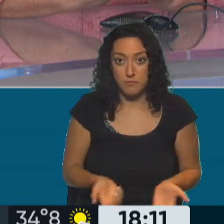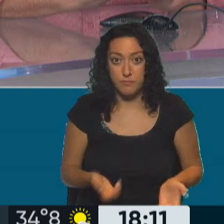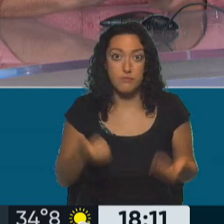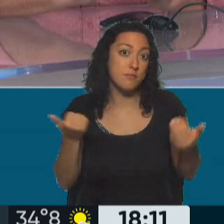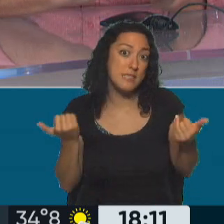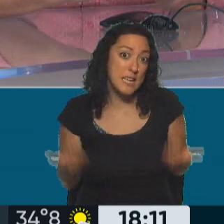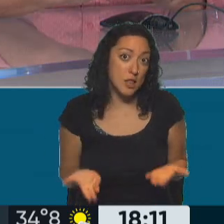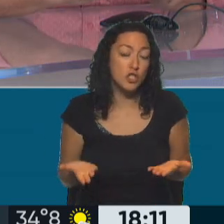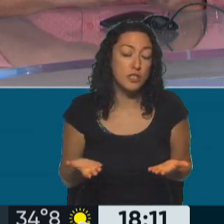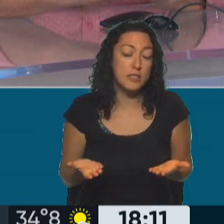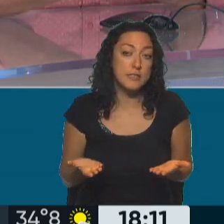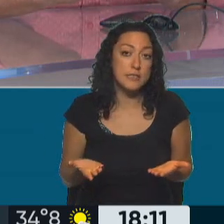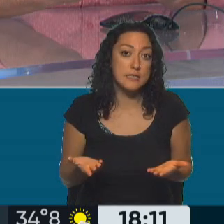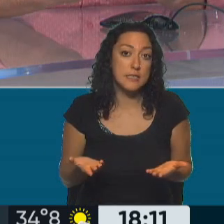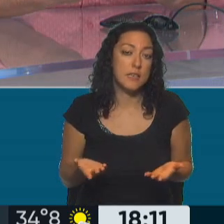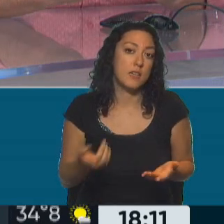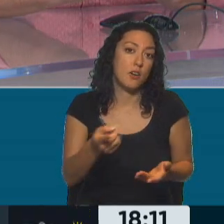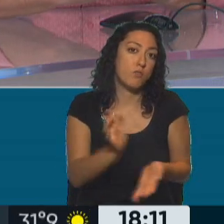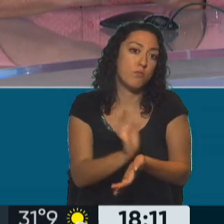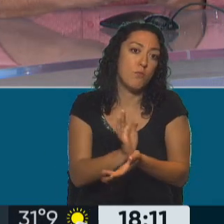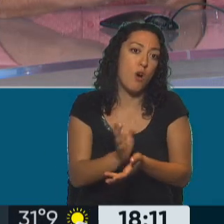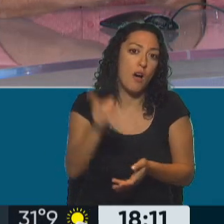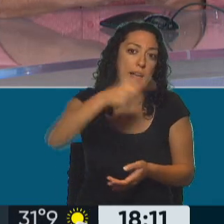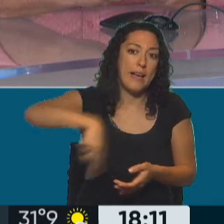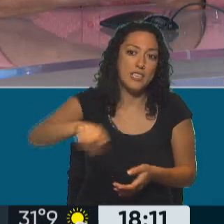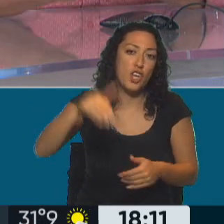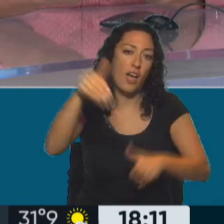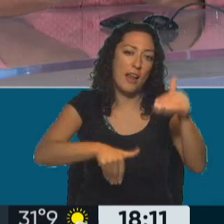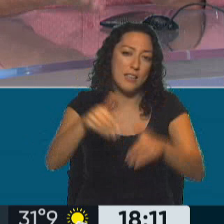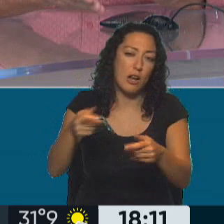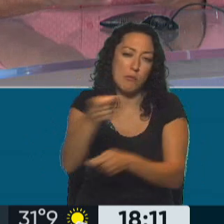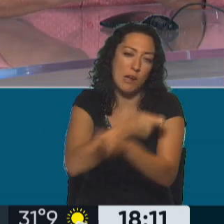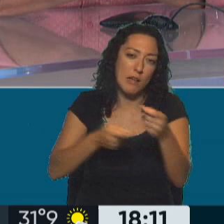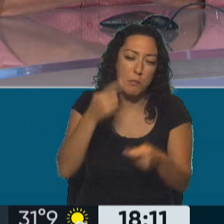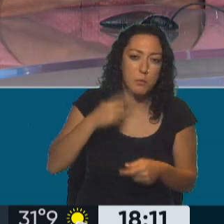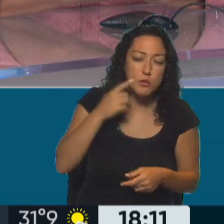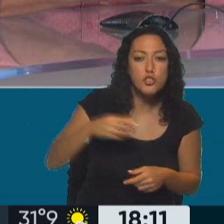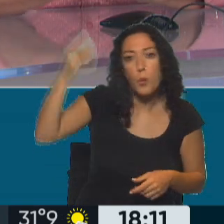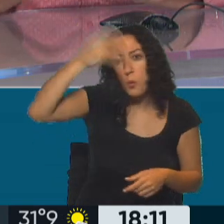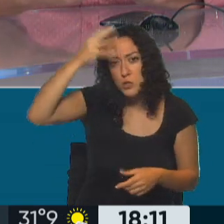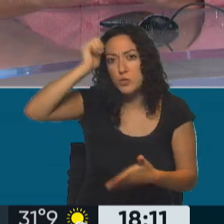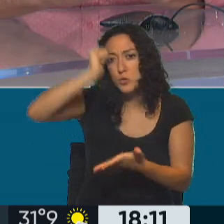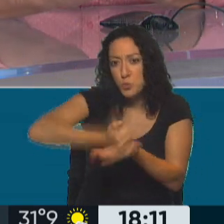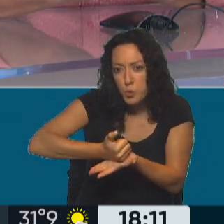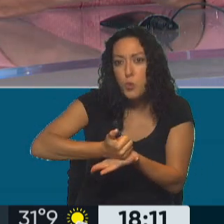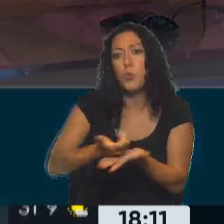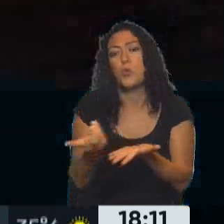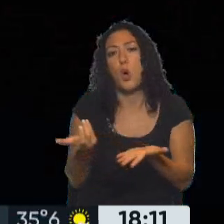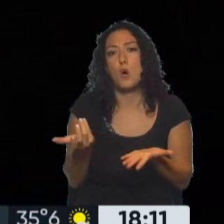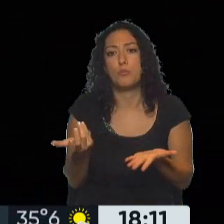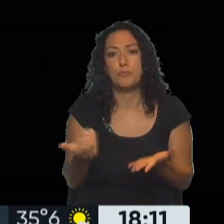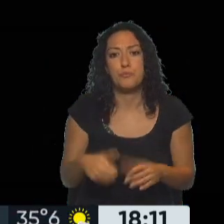digo Acá hay toda una demagogia electoral muy grande estuvo Patricia bullrich el día ahí en la